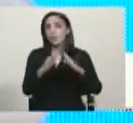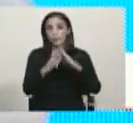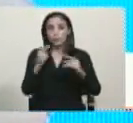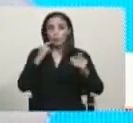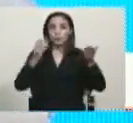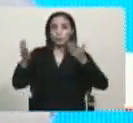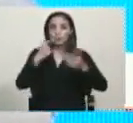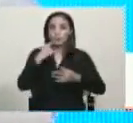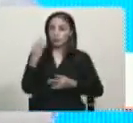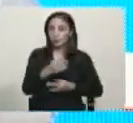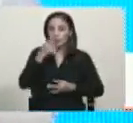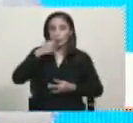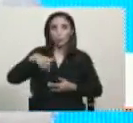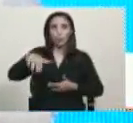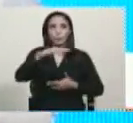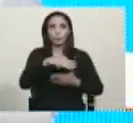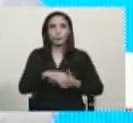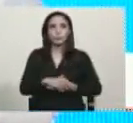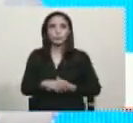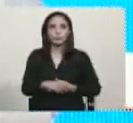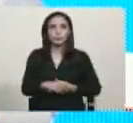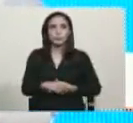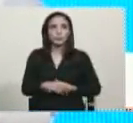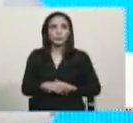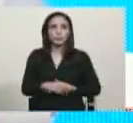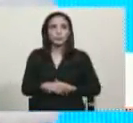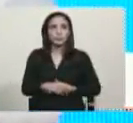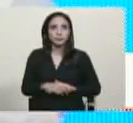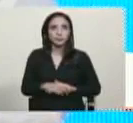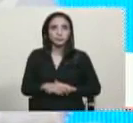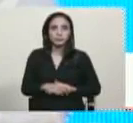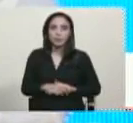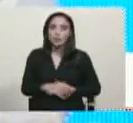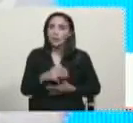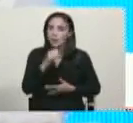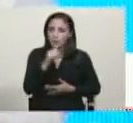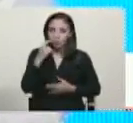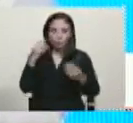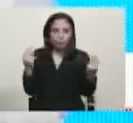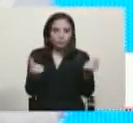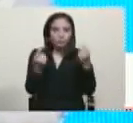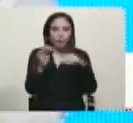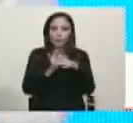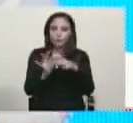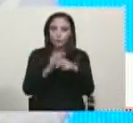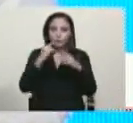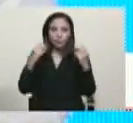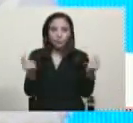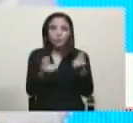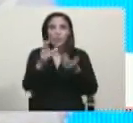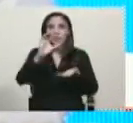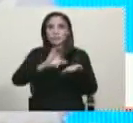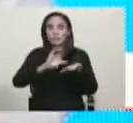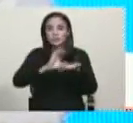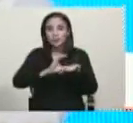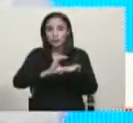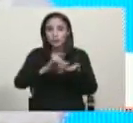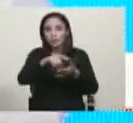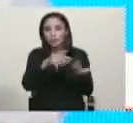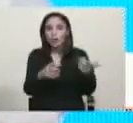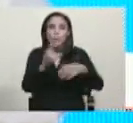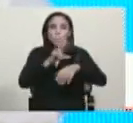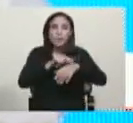servicio de nuestro pueblo. Así que anuncio la activación inmediata del Centro Nacional de Electromedicina,